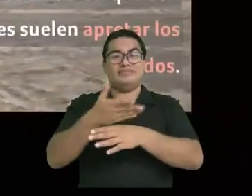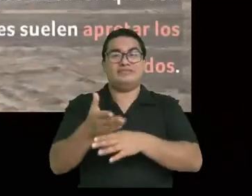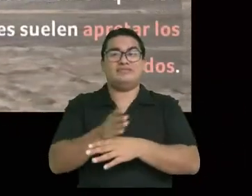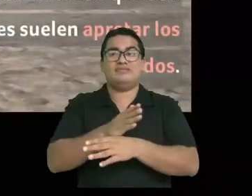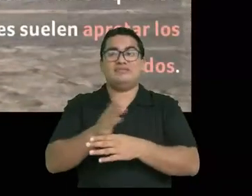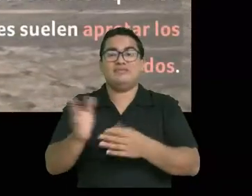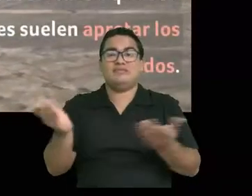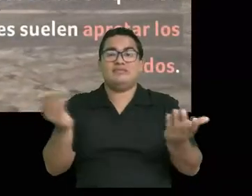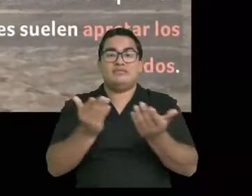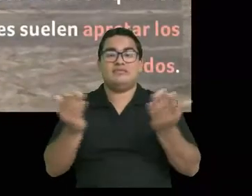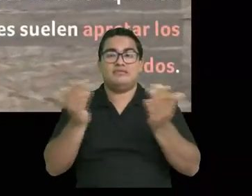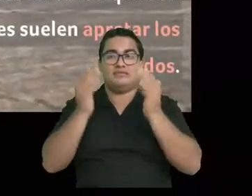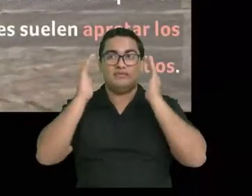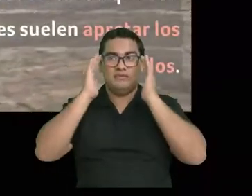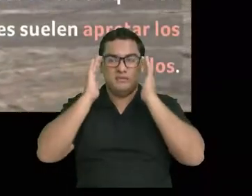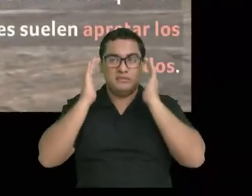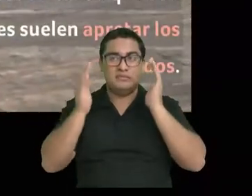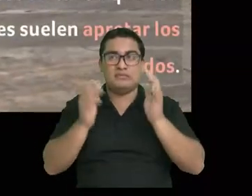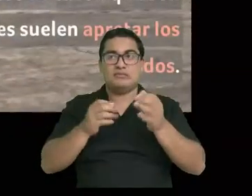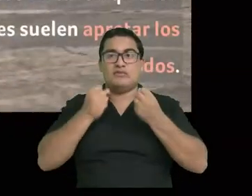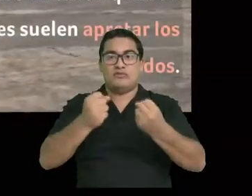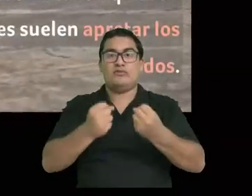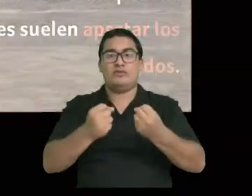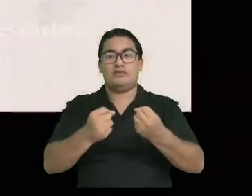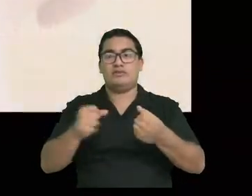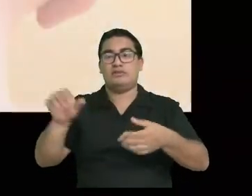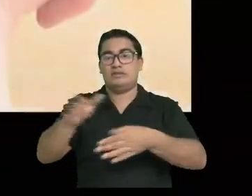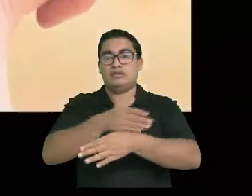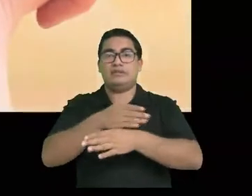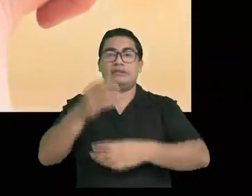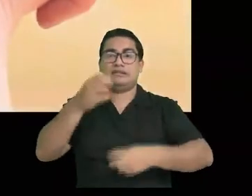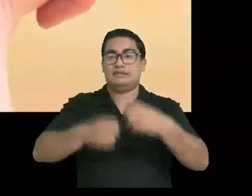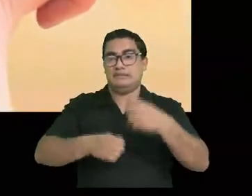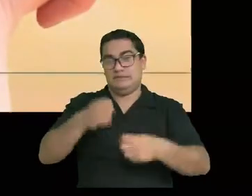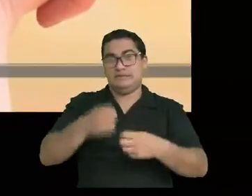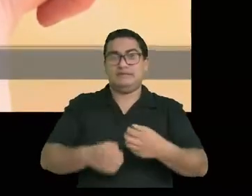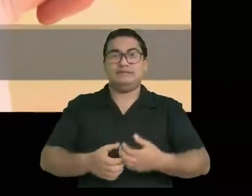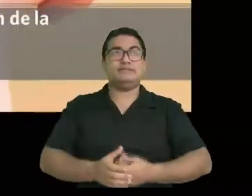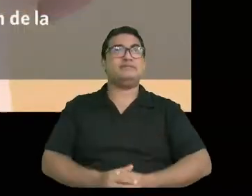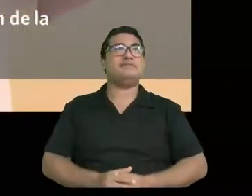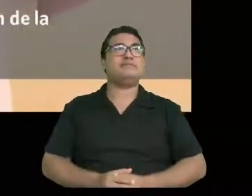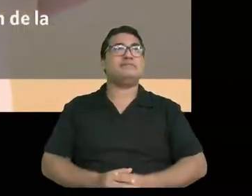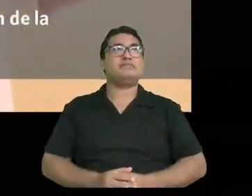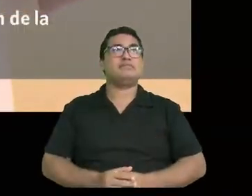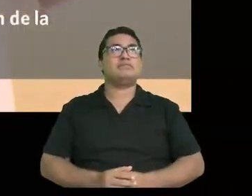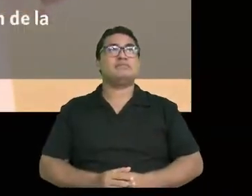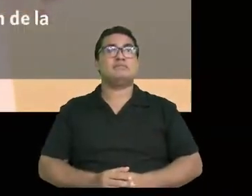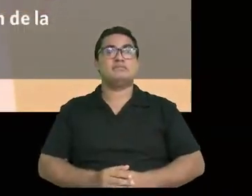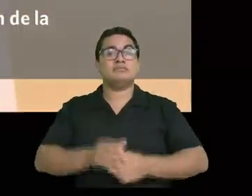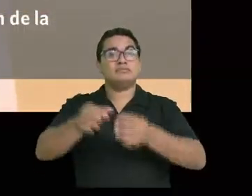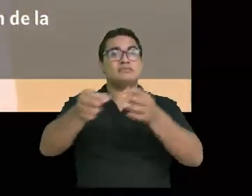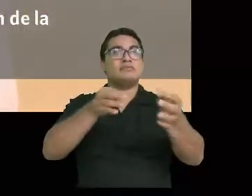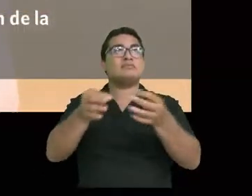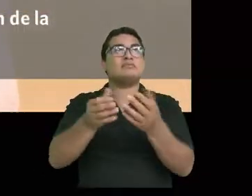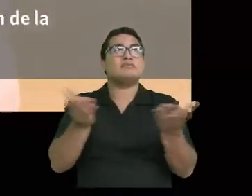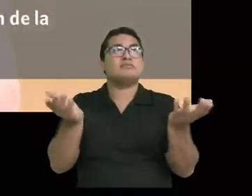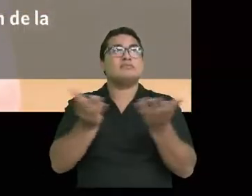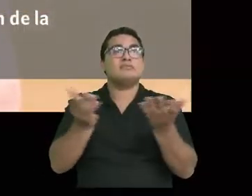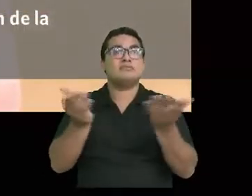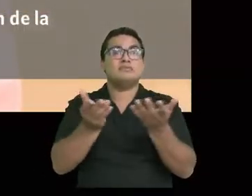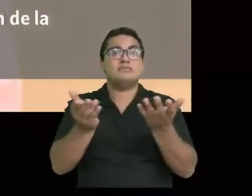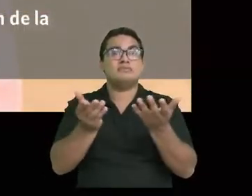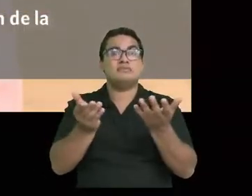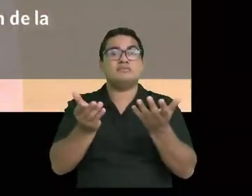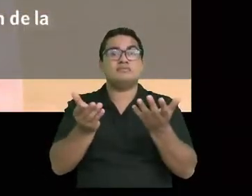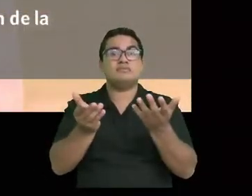hechos para presión de fuerza se empiecen a afectar con el tiempo. Precisamente hablemos de esos puntos, doctor, ya que estamos entrando